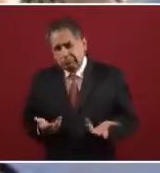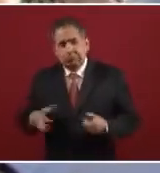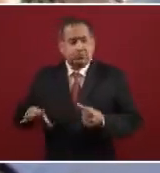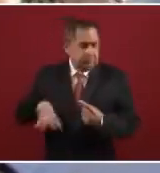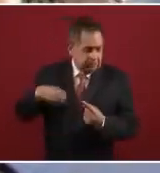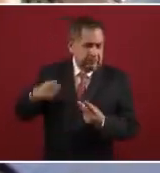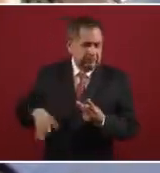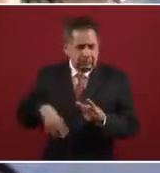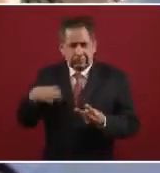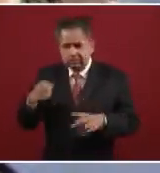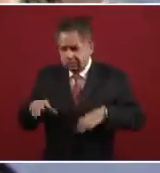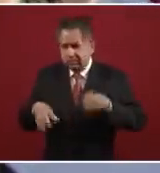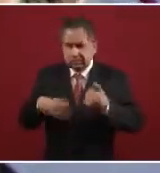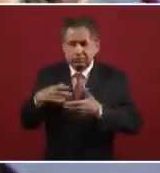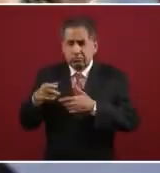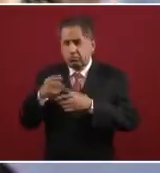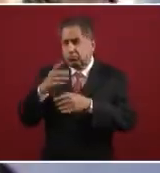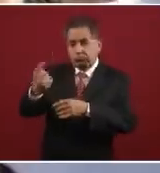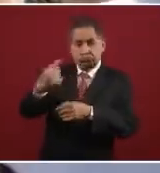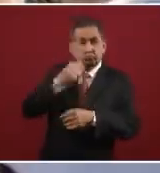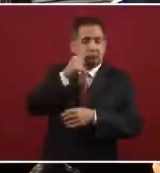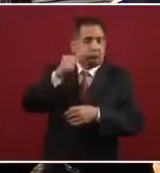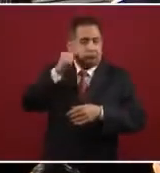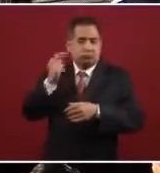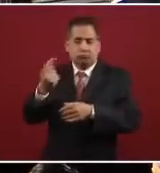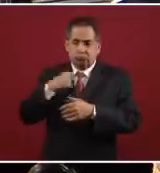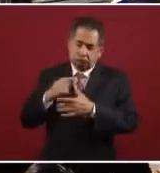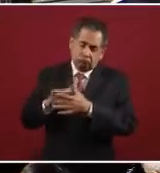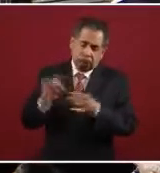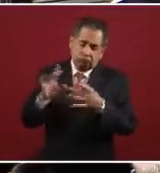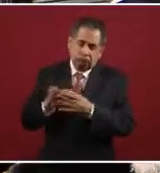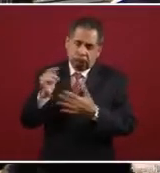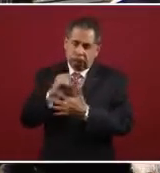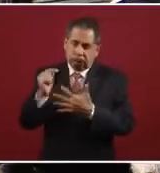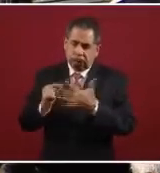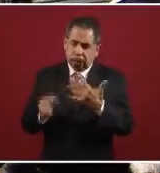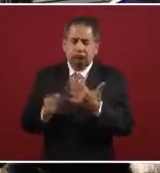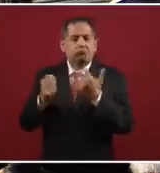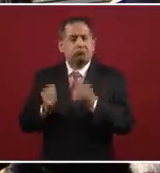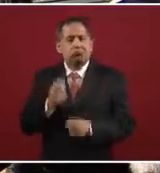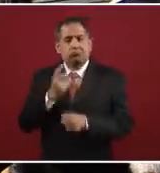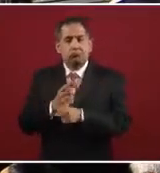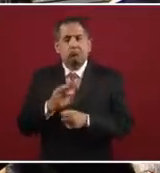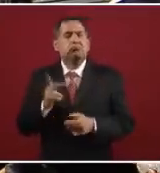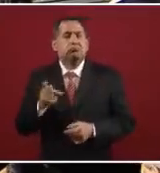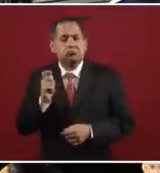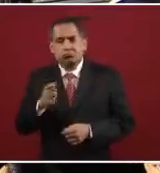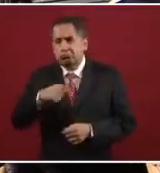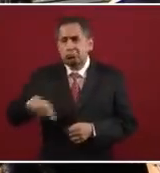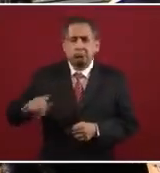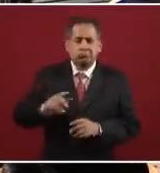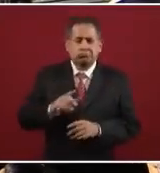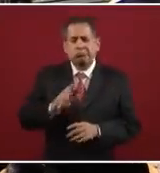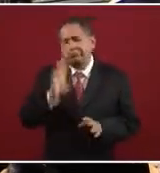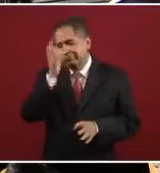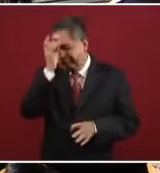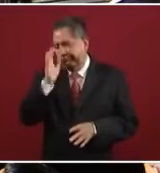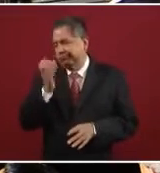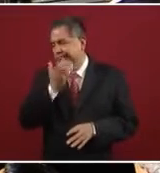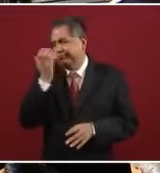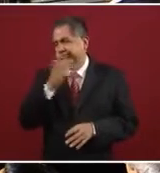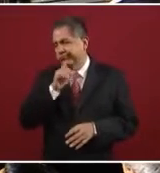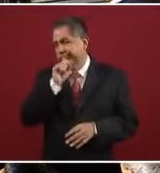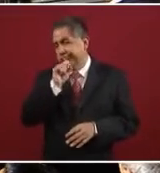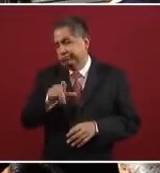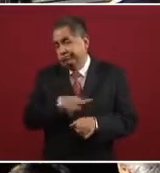esfuerzo que ayer se detalló aquí sobre el tema de la seguridad, la Guardia Nacional. Ese es un tema, señor presidente, si no usted no lo tiene